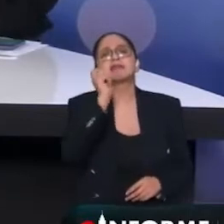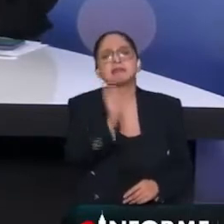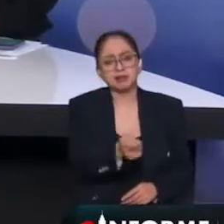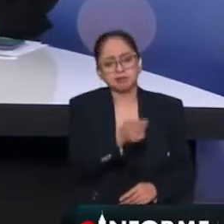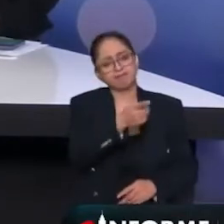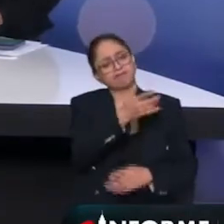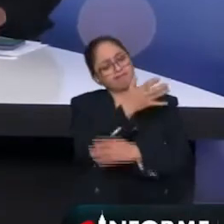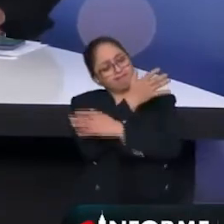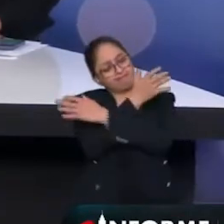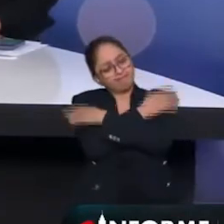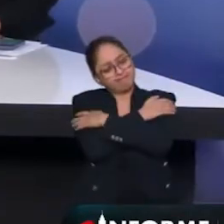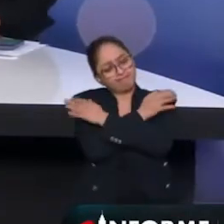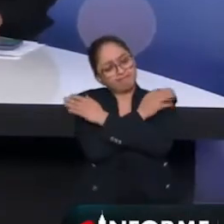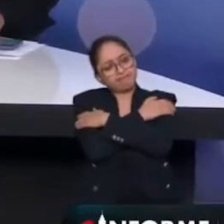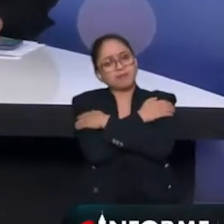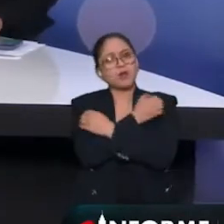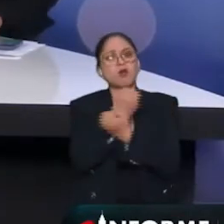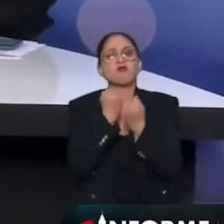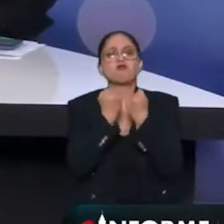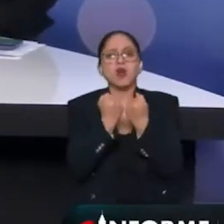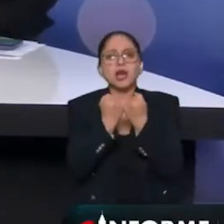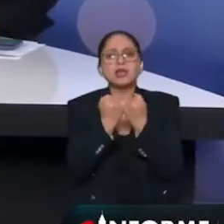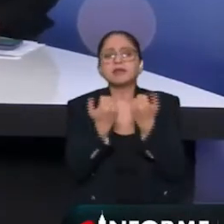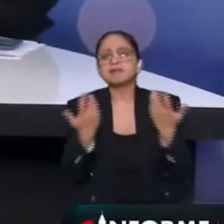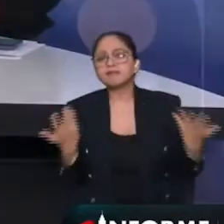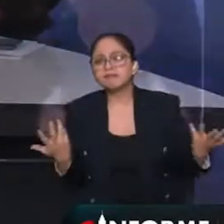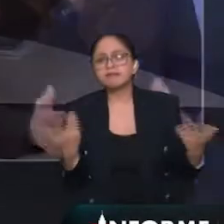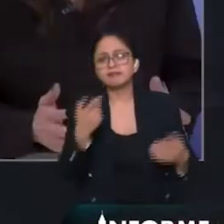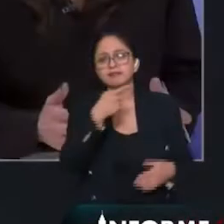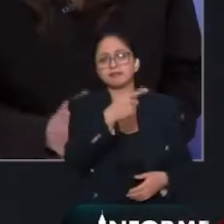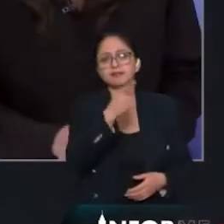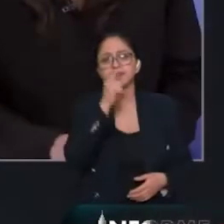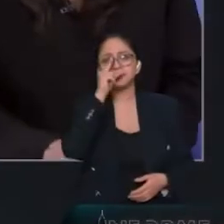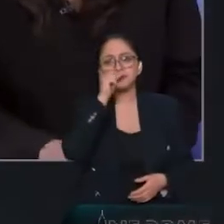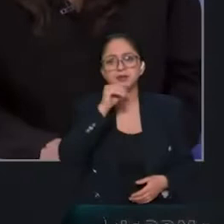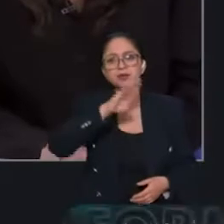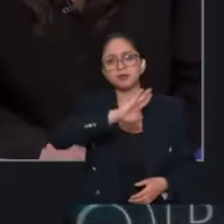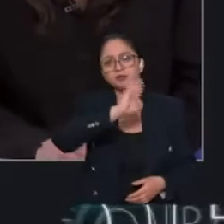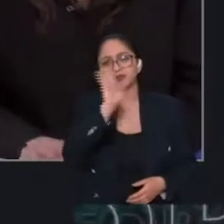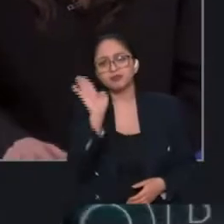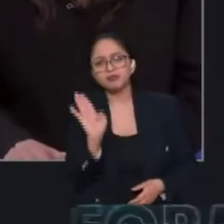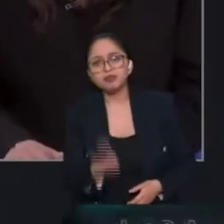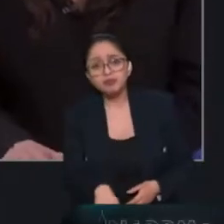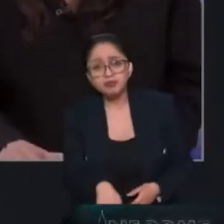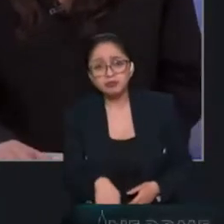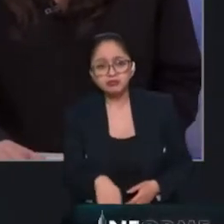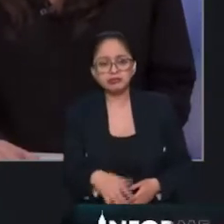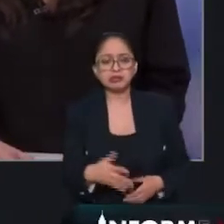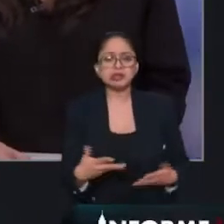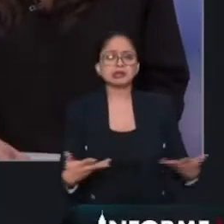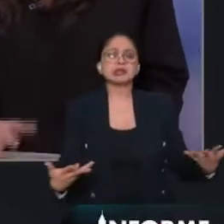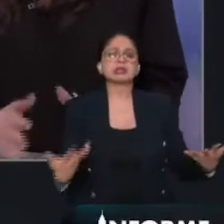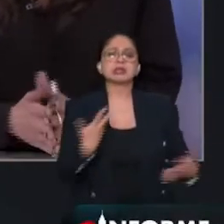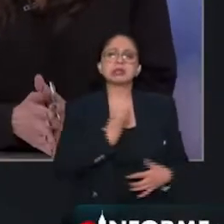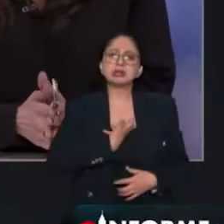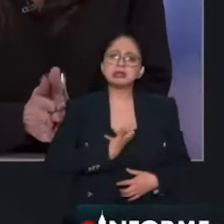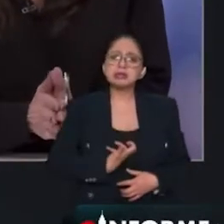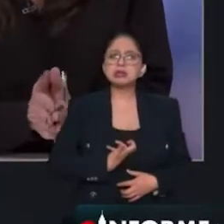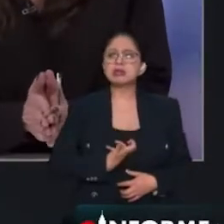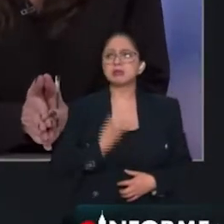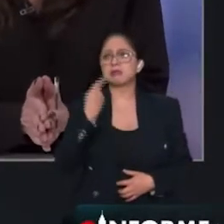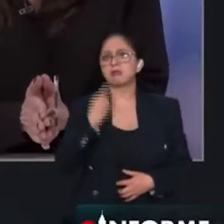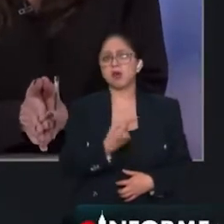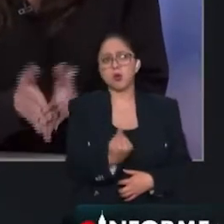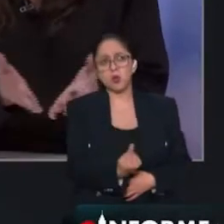fuerte abrazo, Rafael, por esta pérdida, que es una pérdida en realidad de todos, del país, de